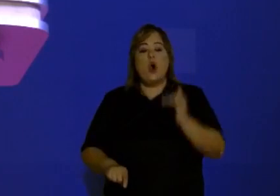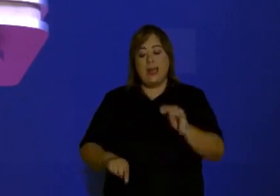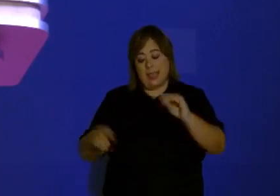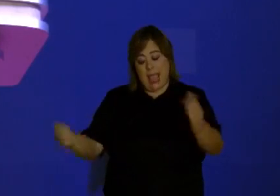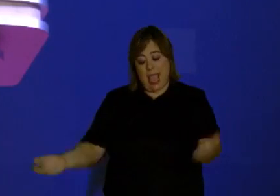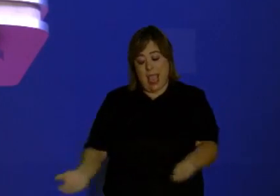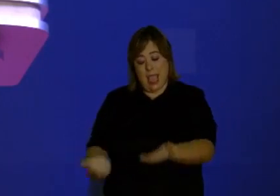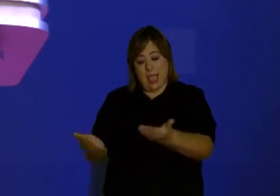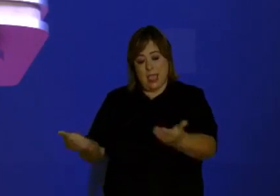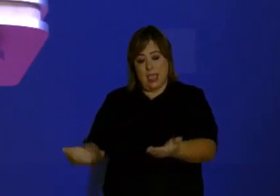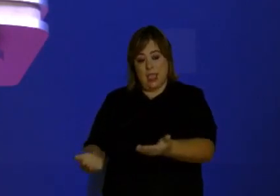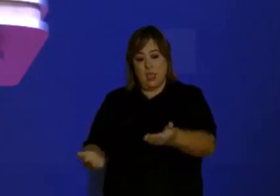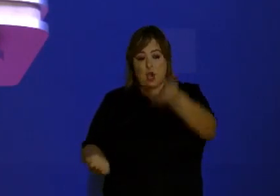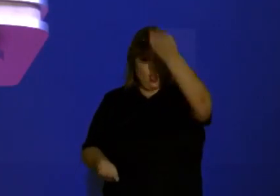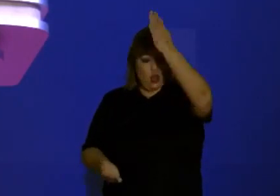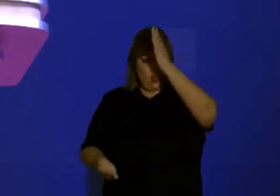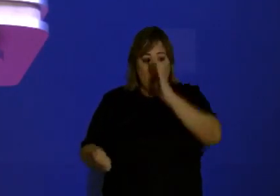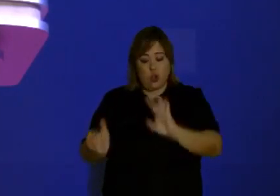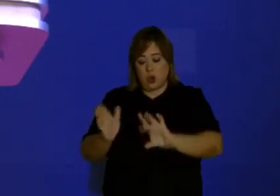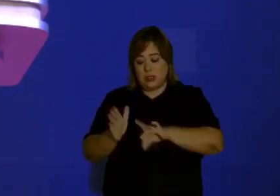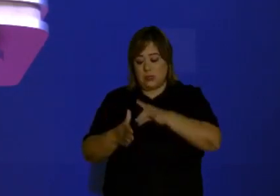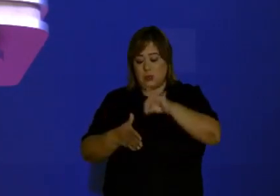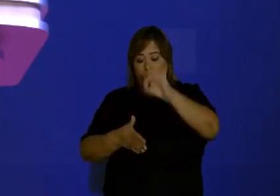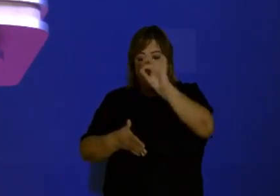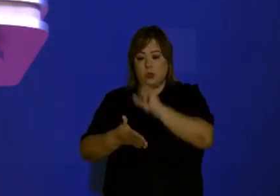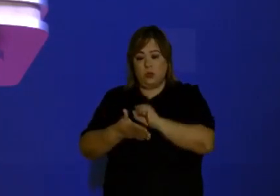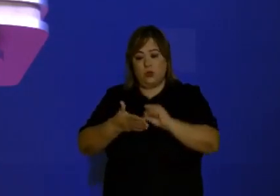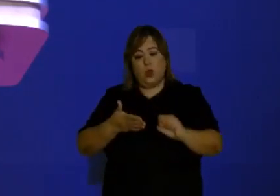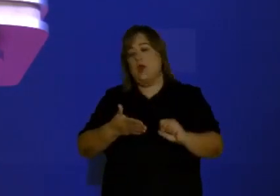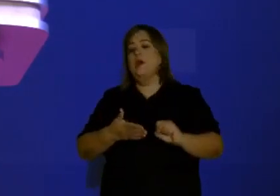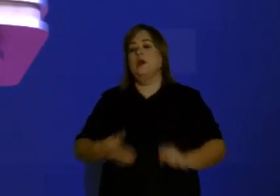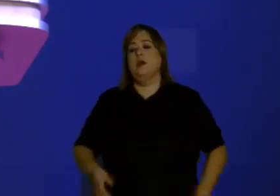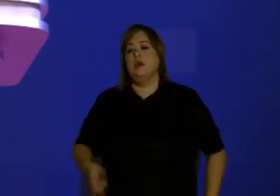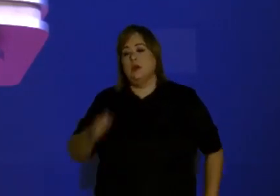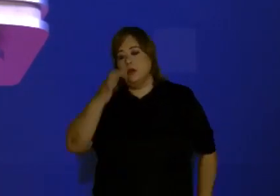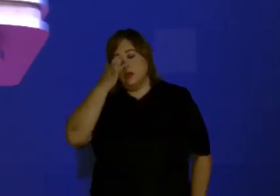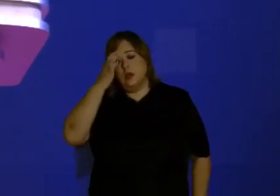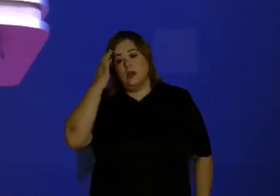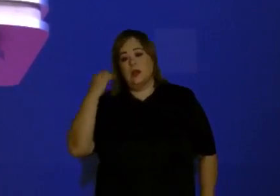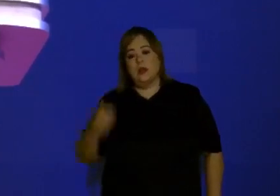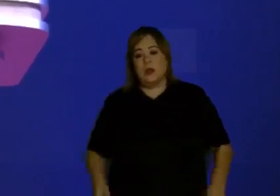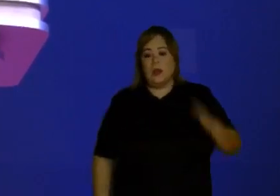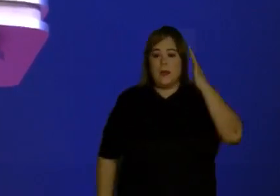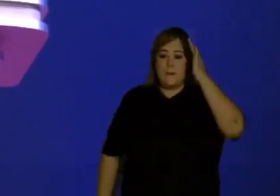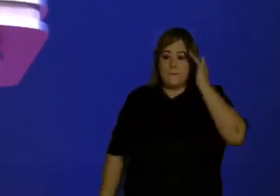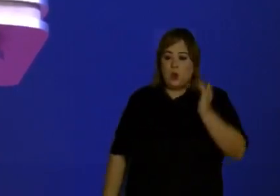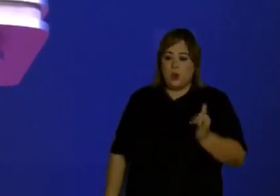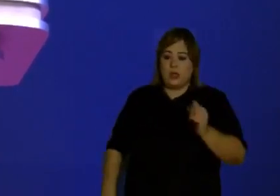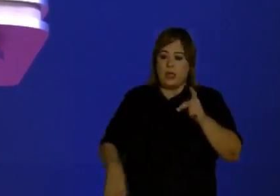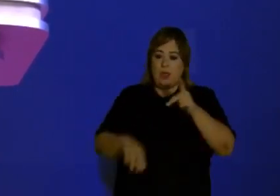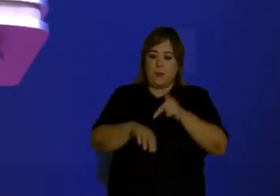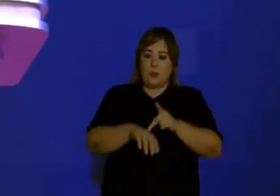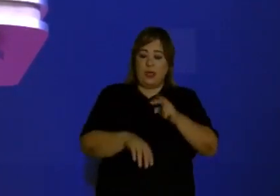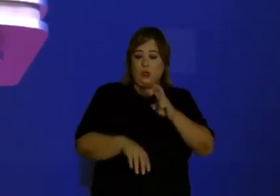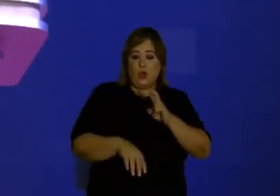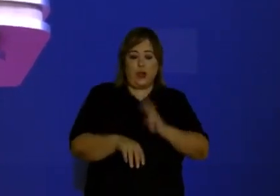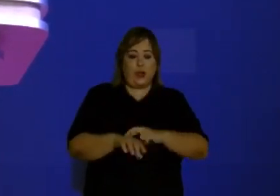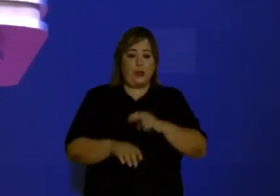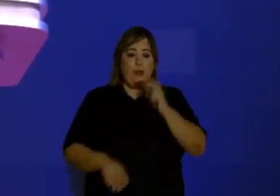Santo. Y esto es como un chiste, ¿verdad?, que semanalmente en mi país es muy simpático y hay gente muy